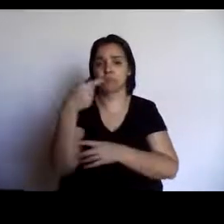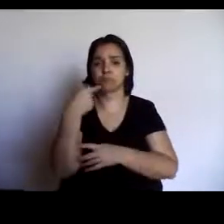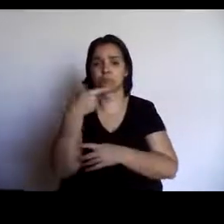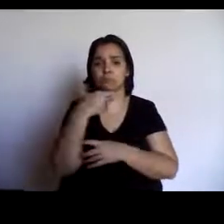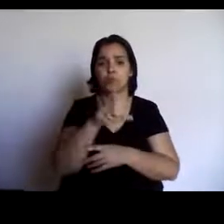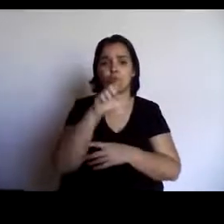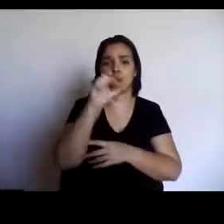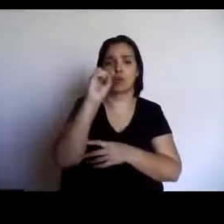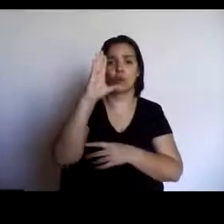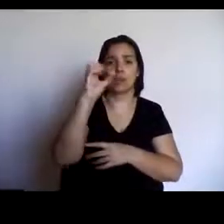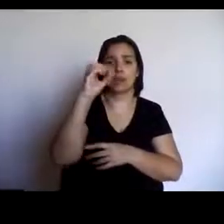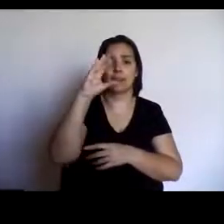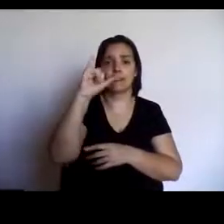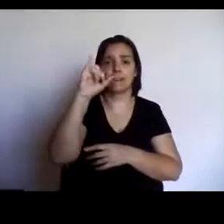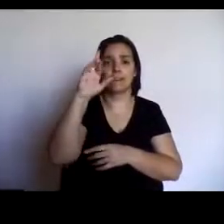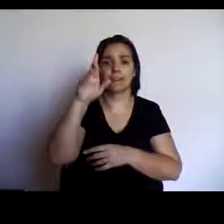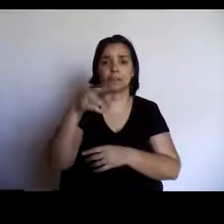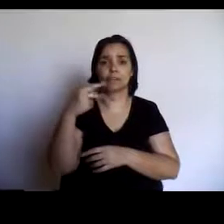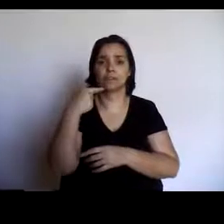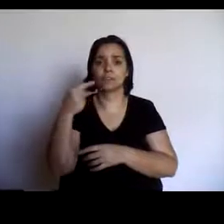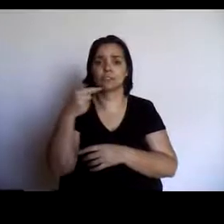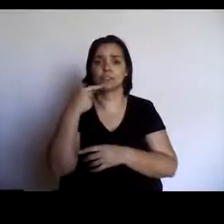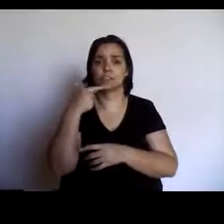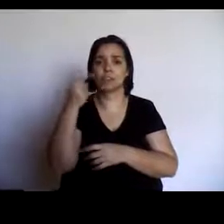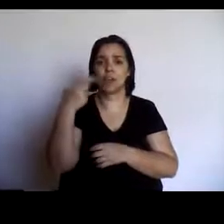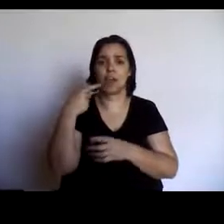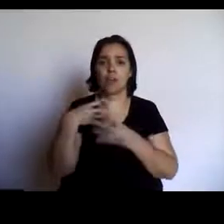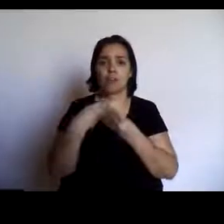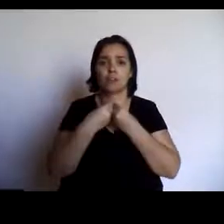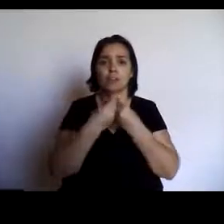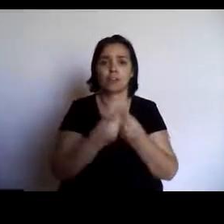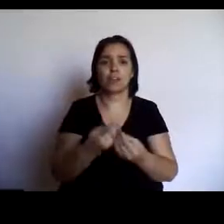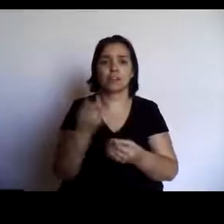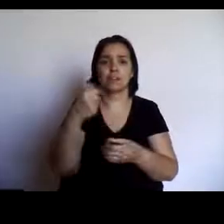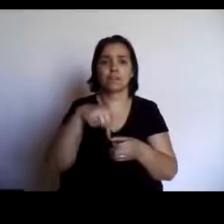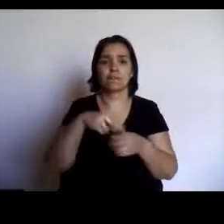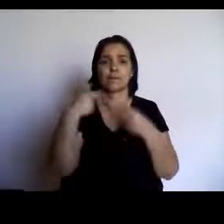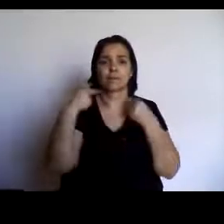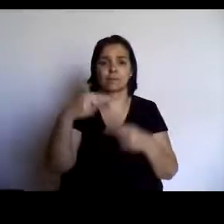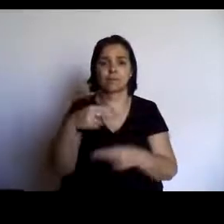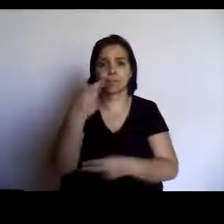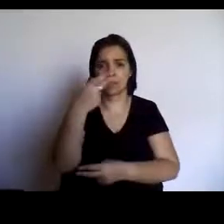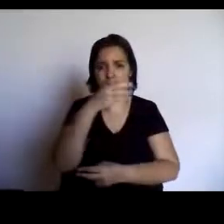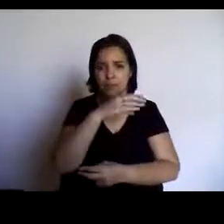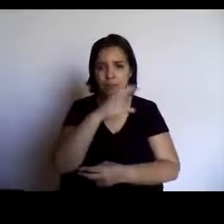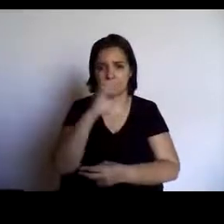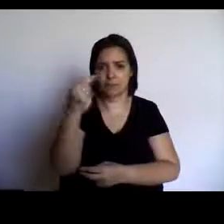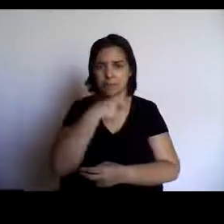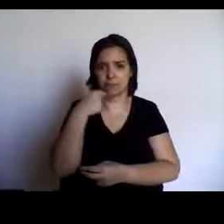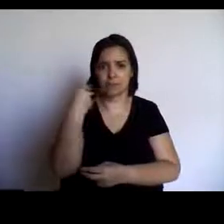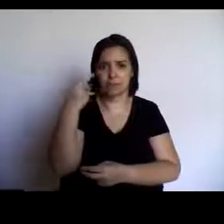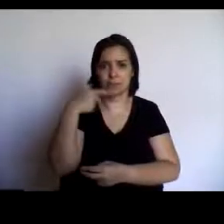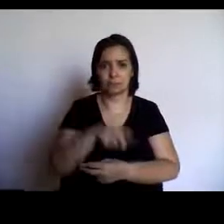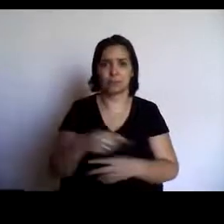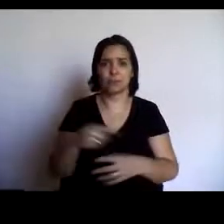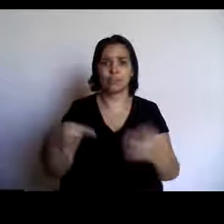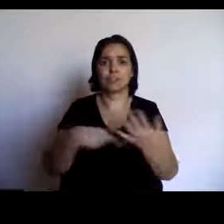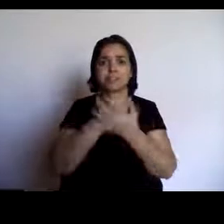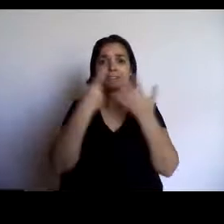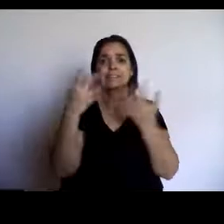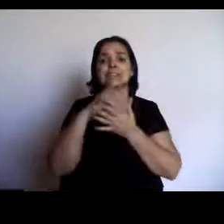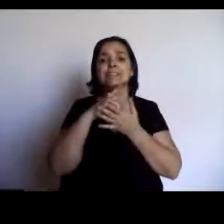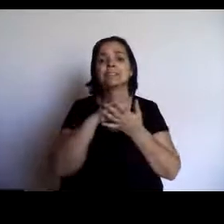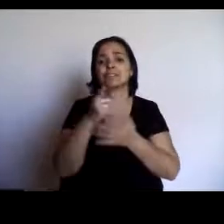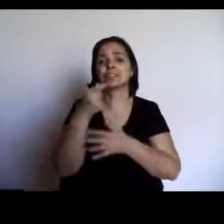el que la FEMPE participa como socio, así como las diputaciones provinciales, en un partenariado formado por 16 socios. Es